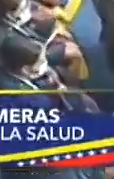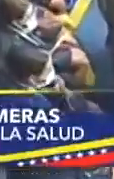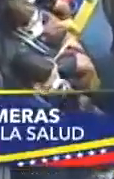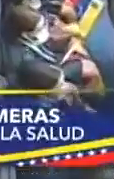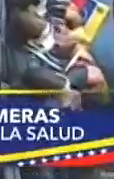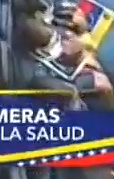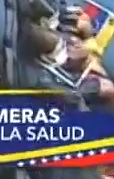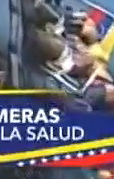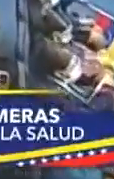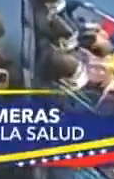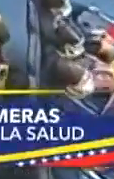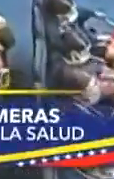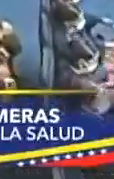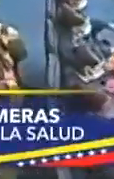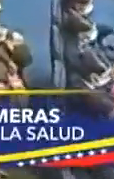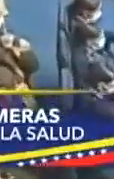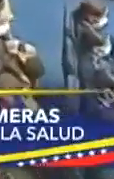los graduandos.